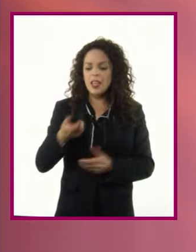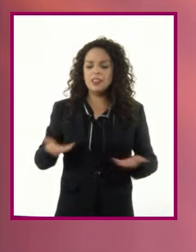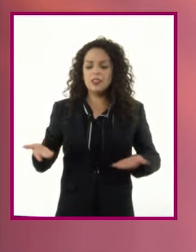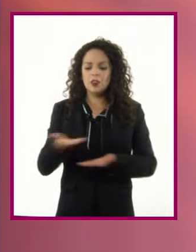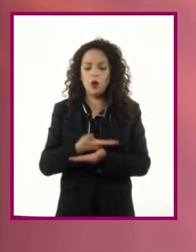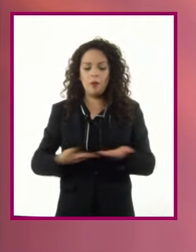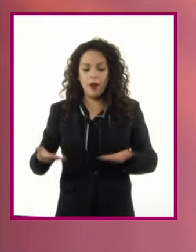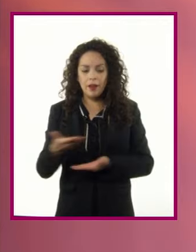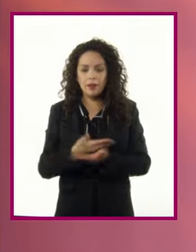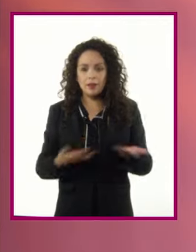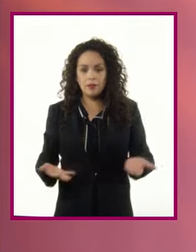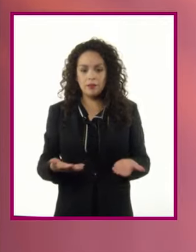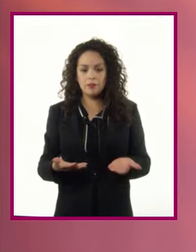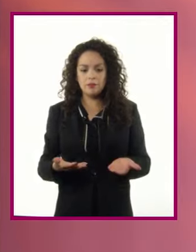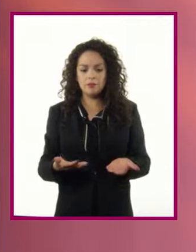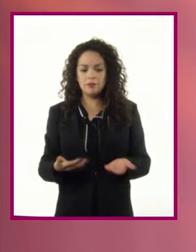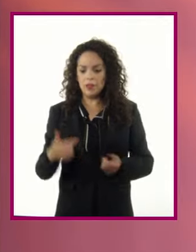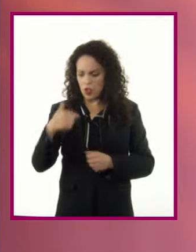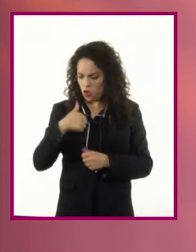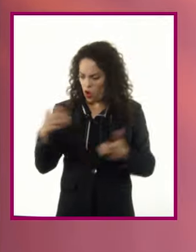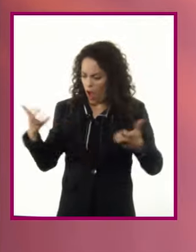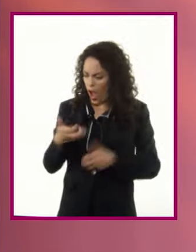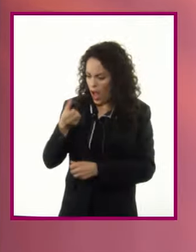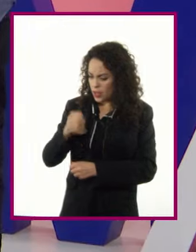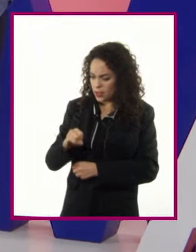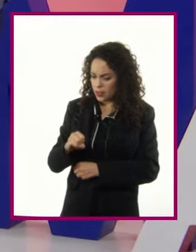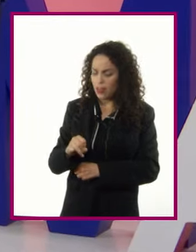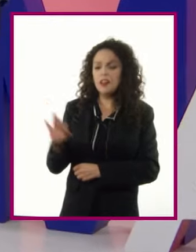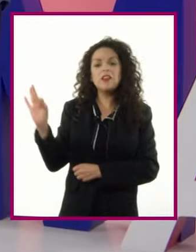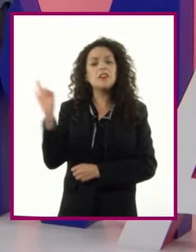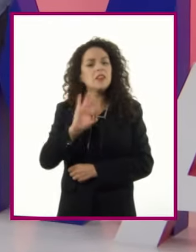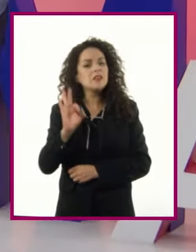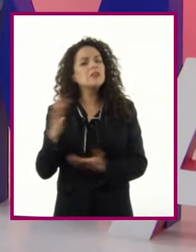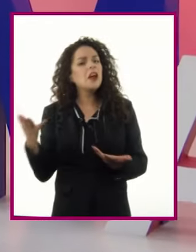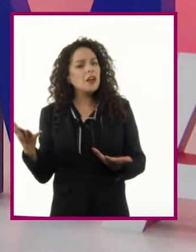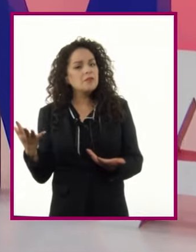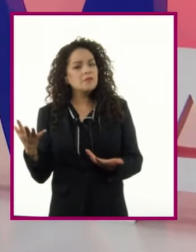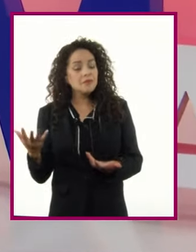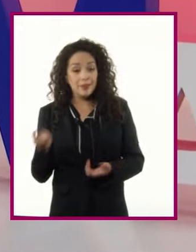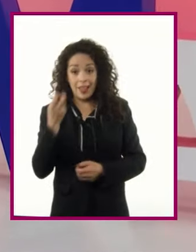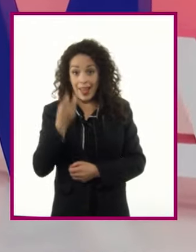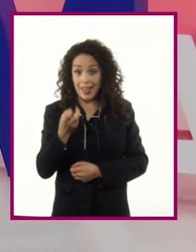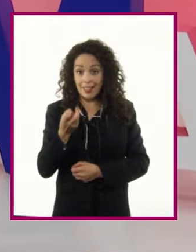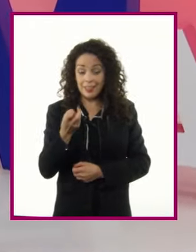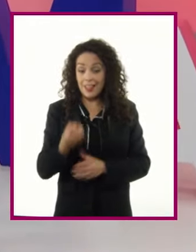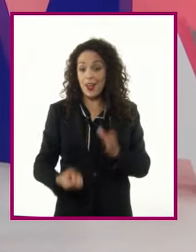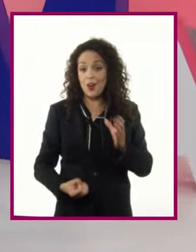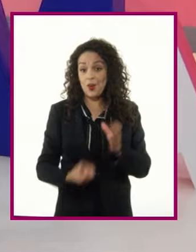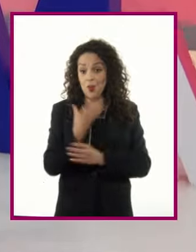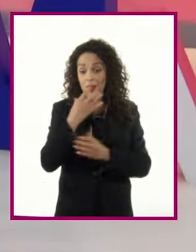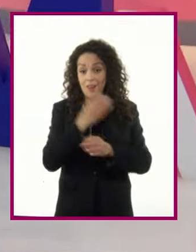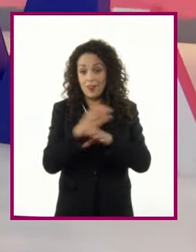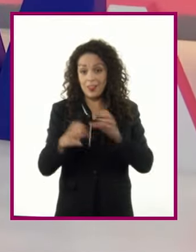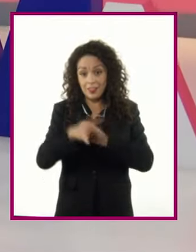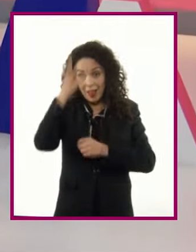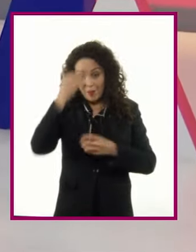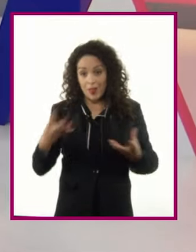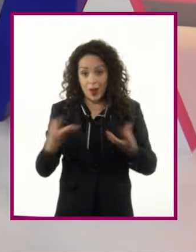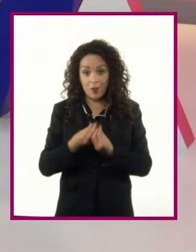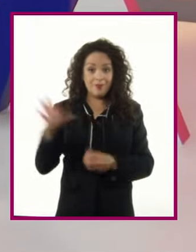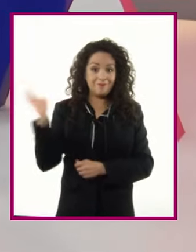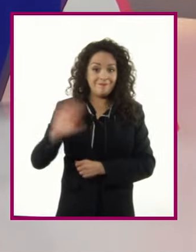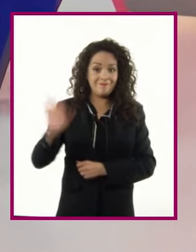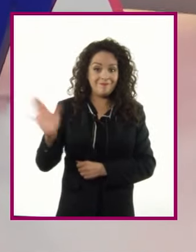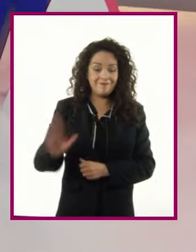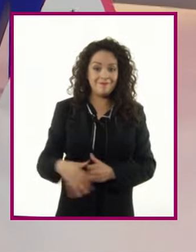sobre ¿Y qué tal si lo hago así? Hemos aprendido algo nuevo juntos ¡Hasta